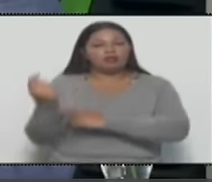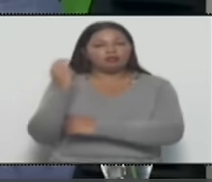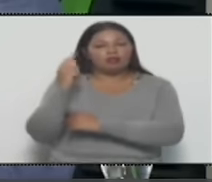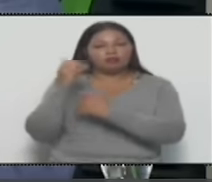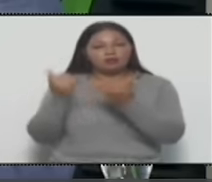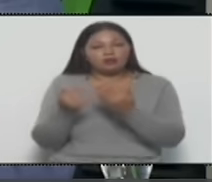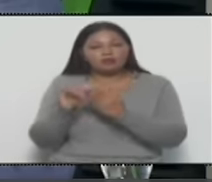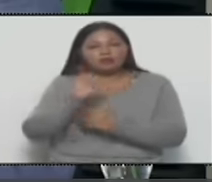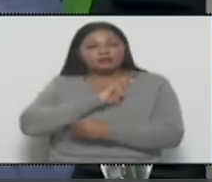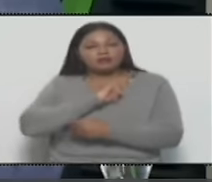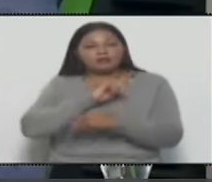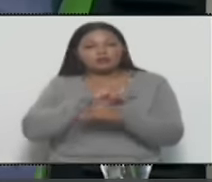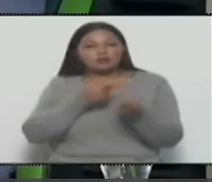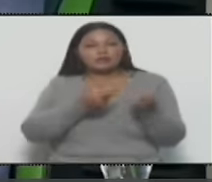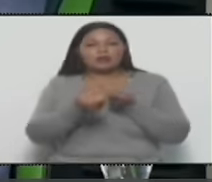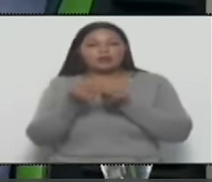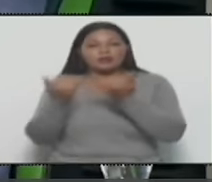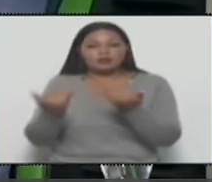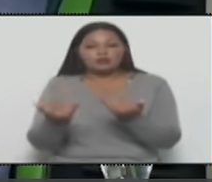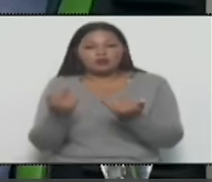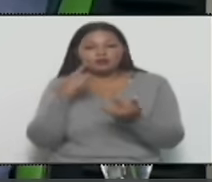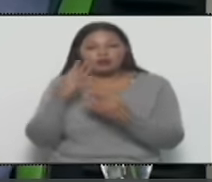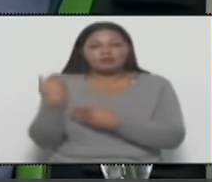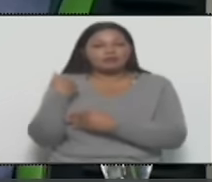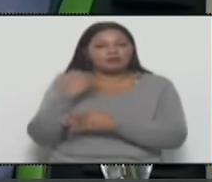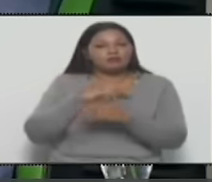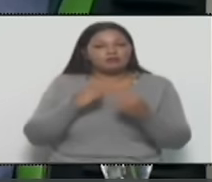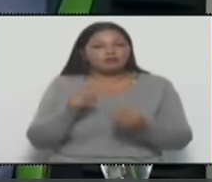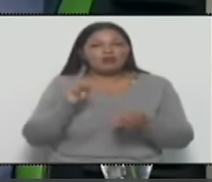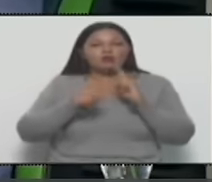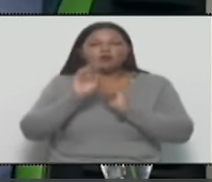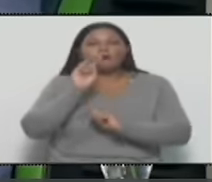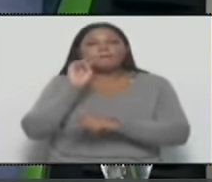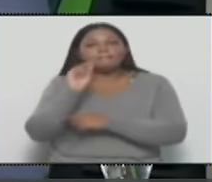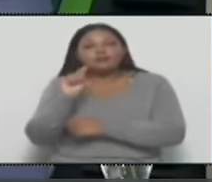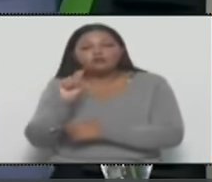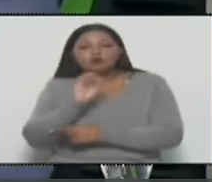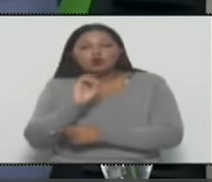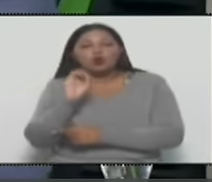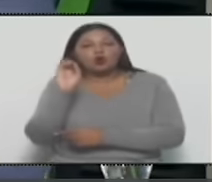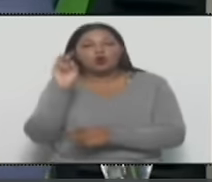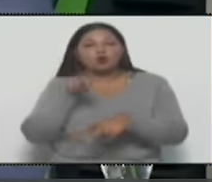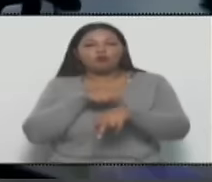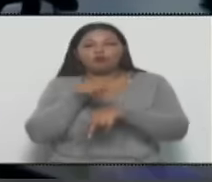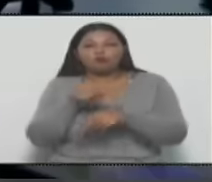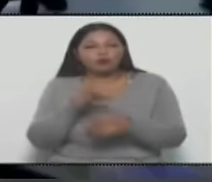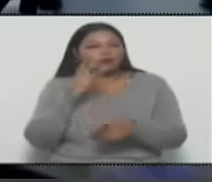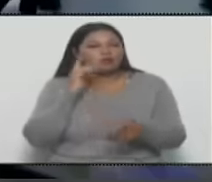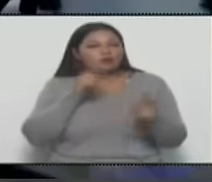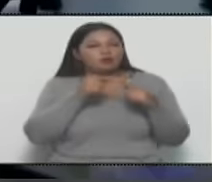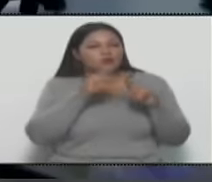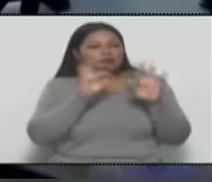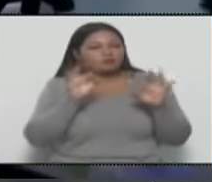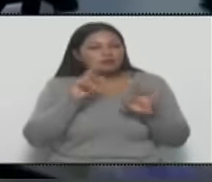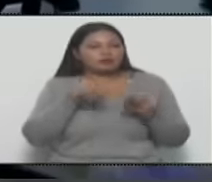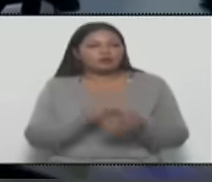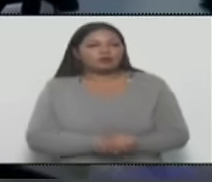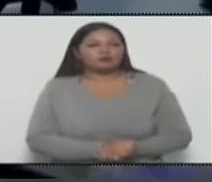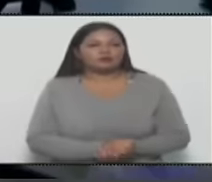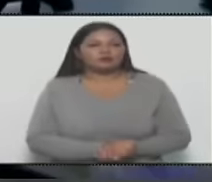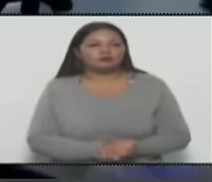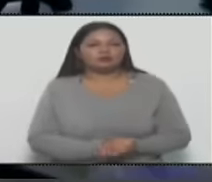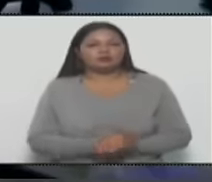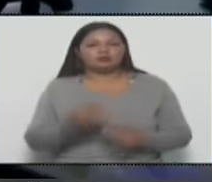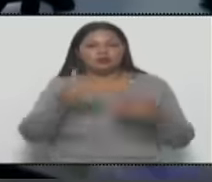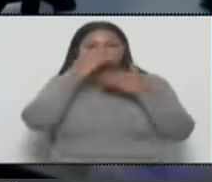son identificados y son manejados y pueden estar afectando de repente algunos minutos o horas. Sí. Y ¿sabes qué? Hubo ahí de lo de los anónimos, estos